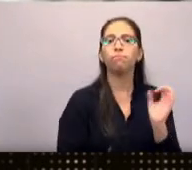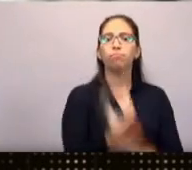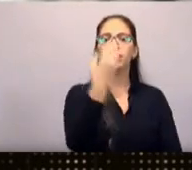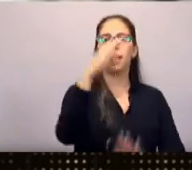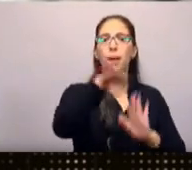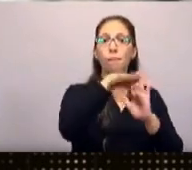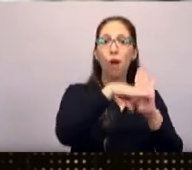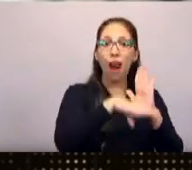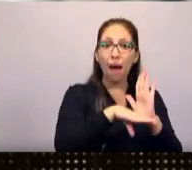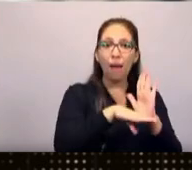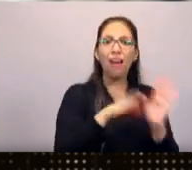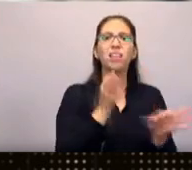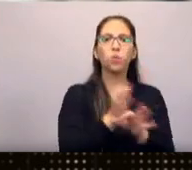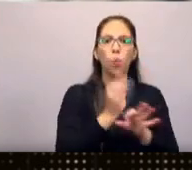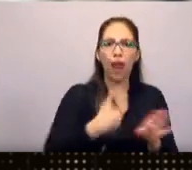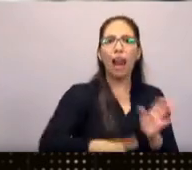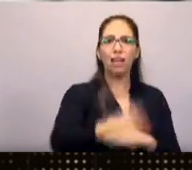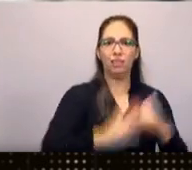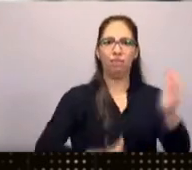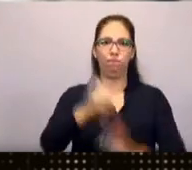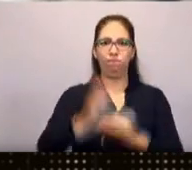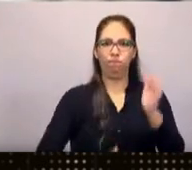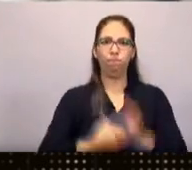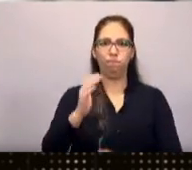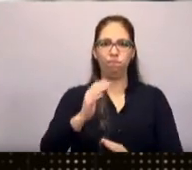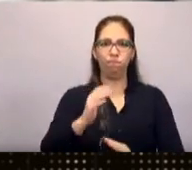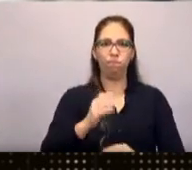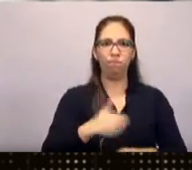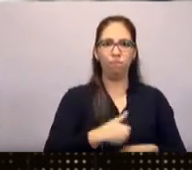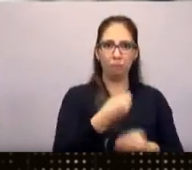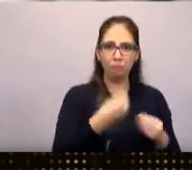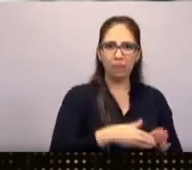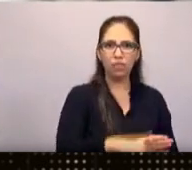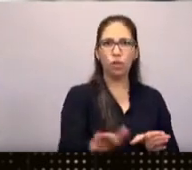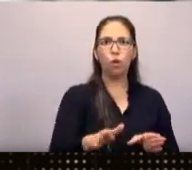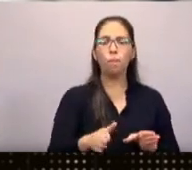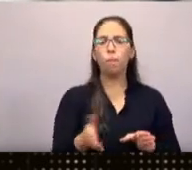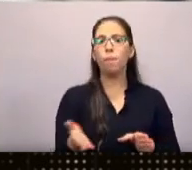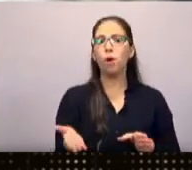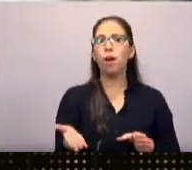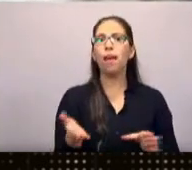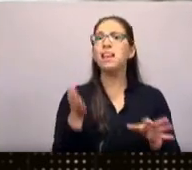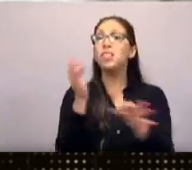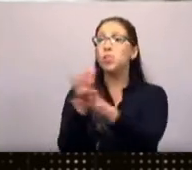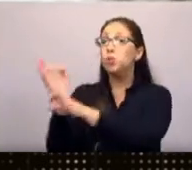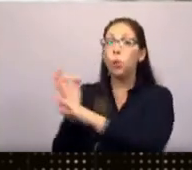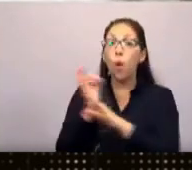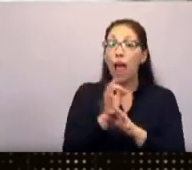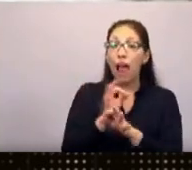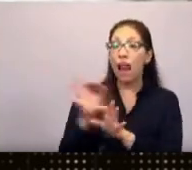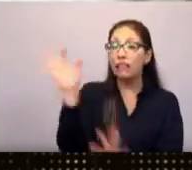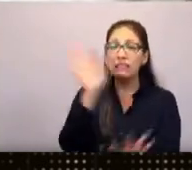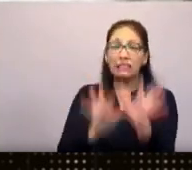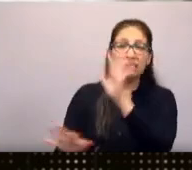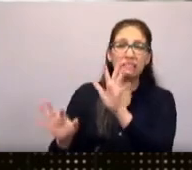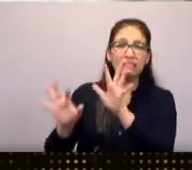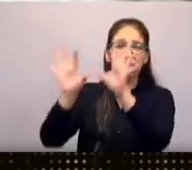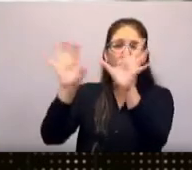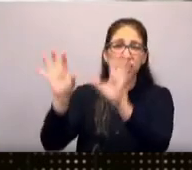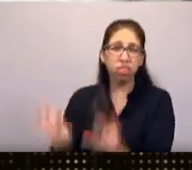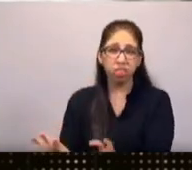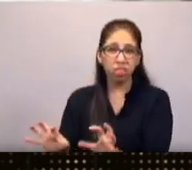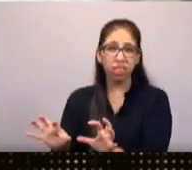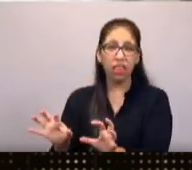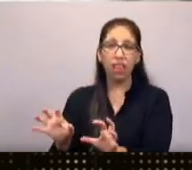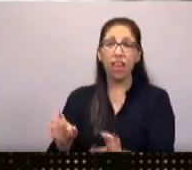la obra ni bien asumimos escuelas a la obra porque las escuelas estaban en condiciones de mucha precariedad los edificios